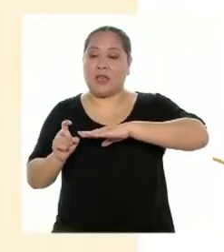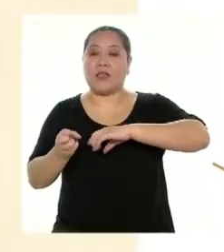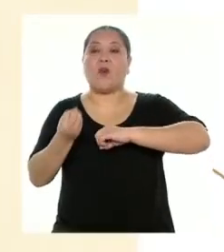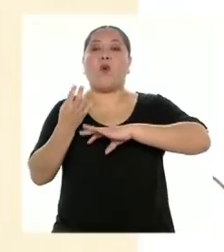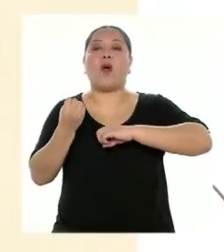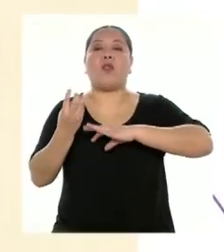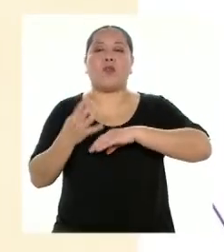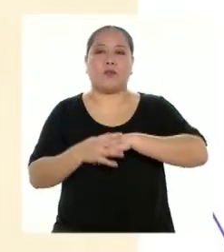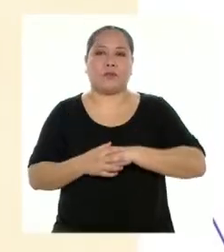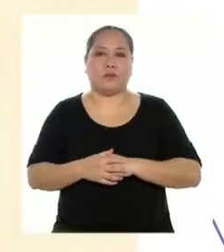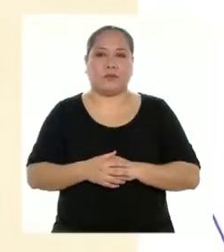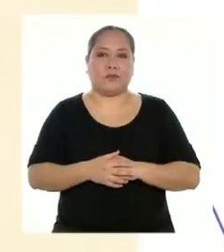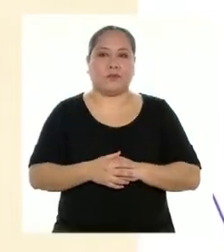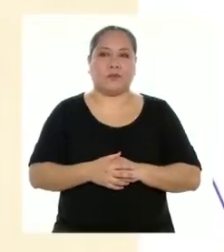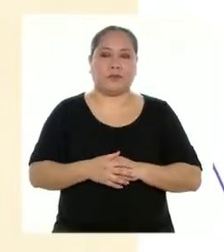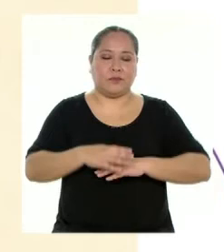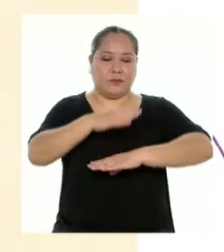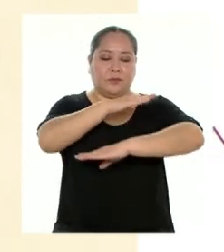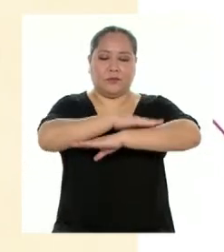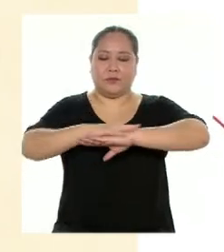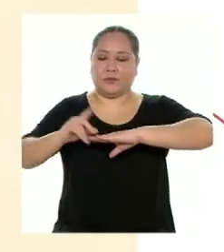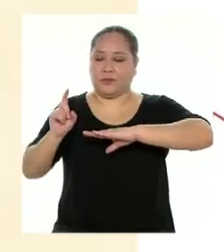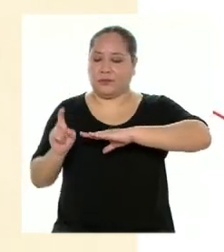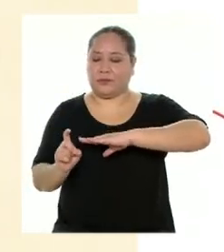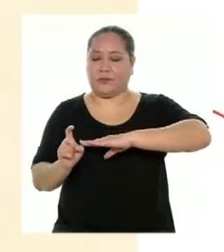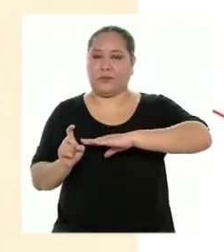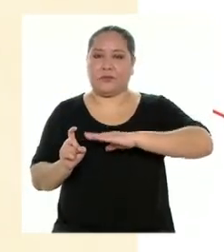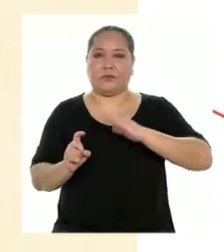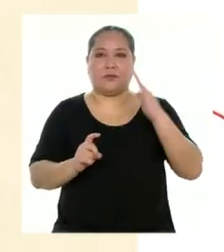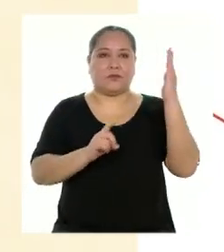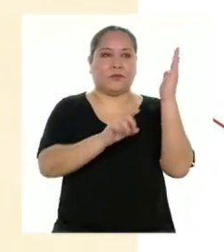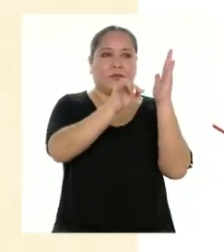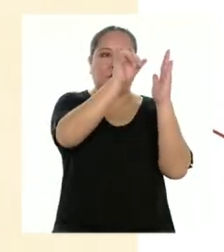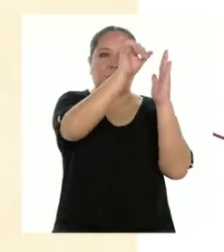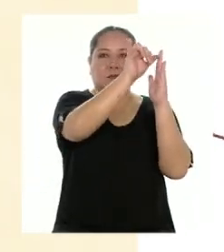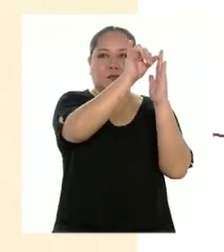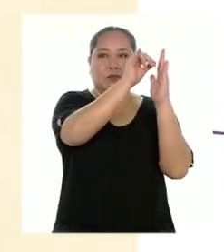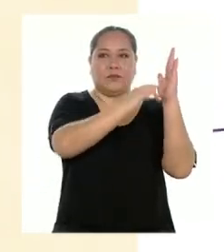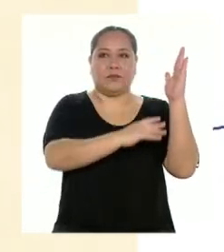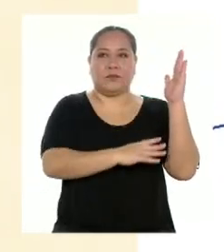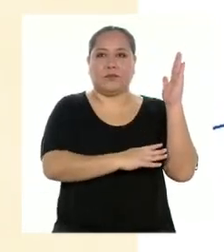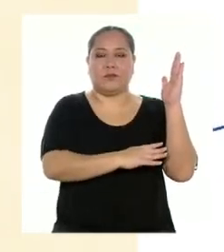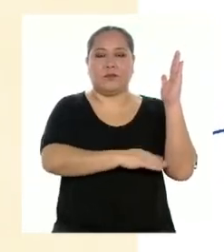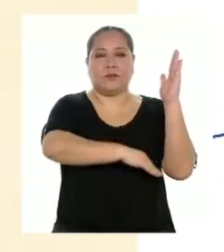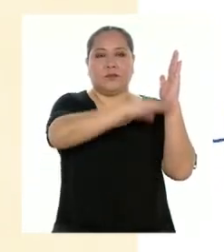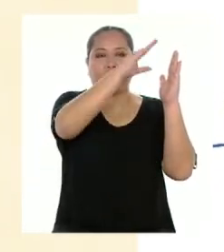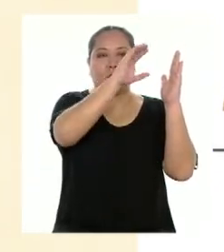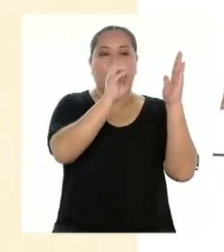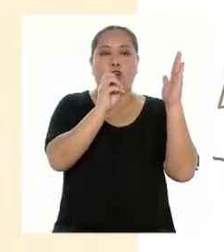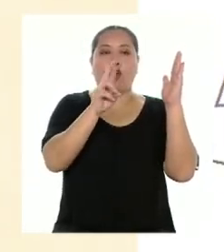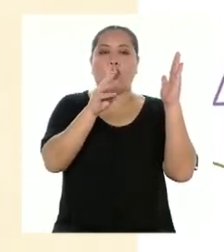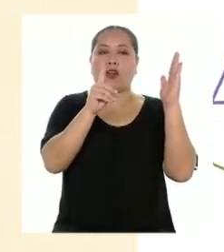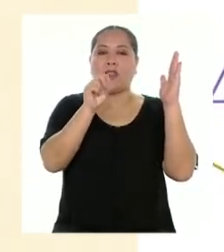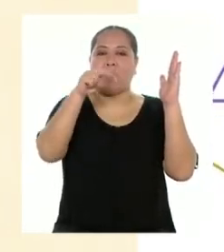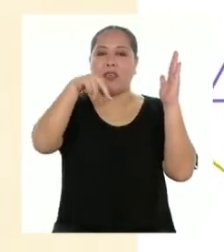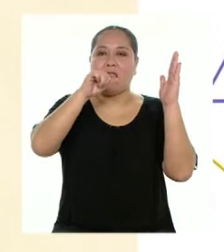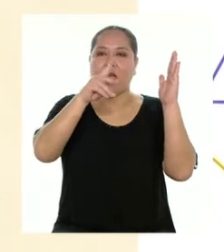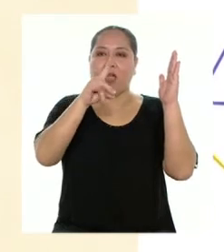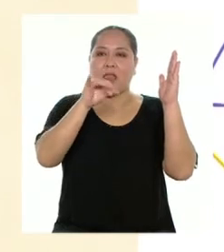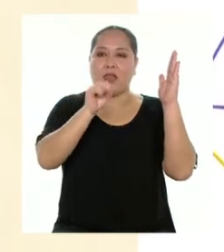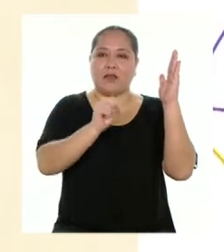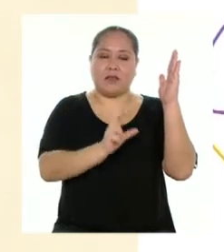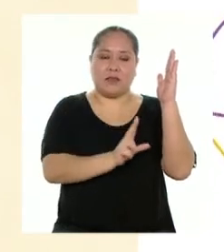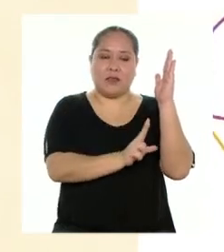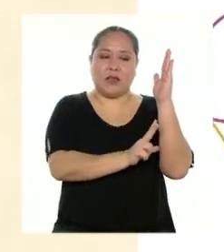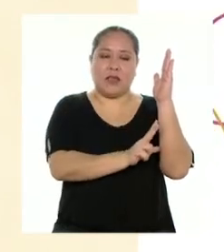Veamos. Primero trazo los ejes de coordenadas. En el eje de las ordenadas, Y, colocaré las categorías que son